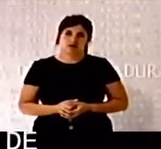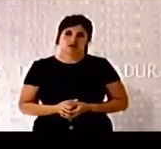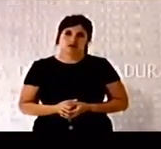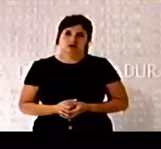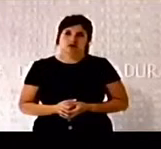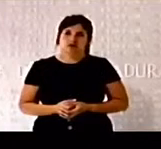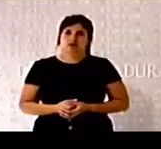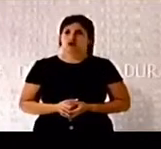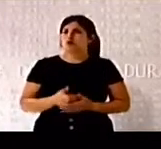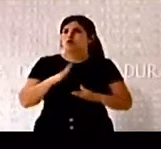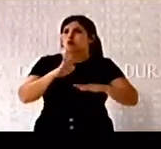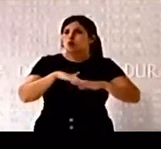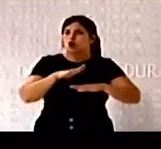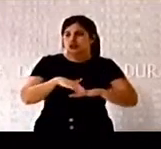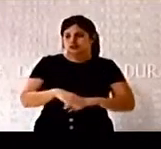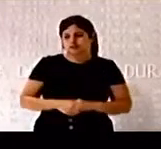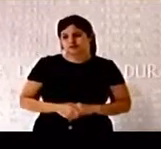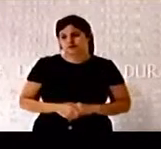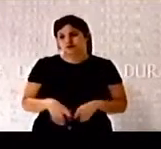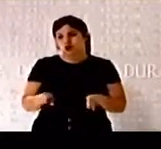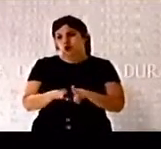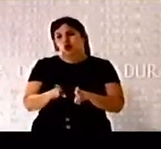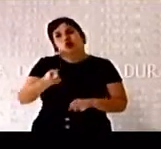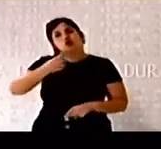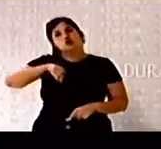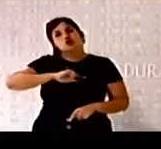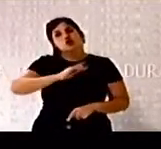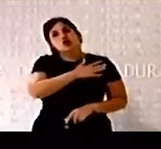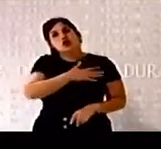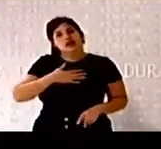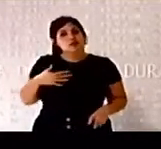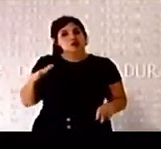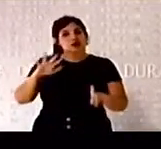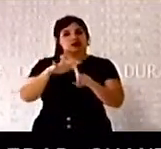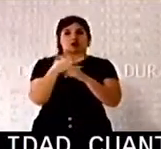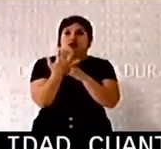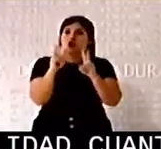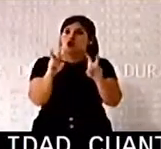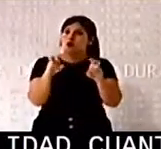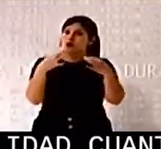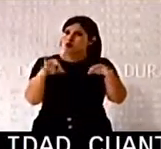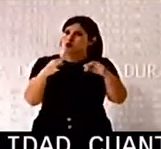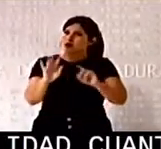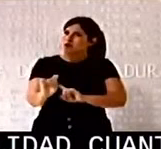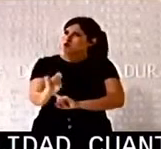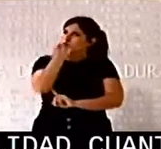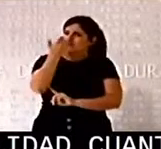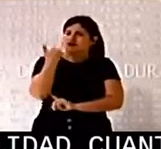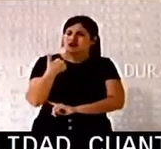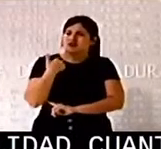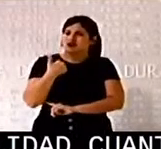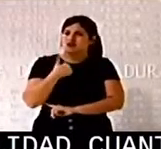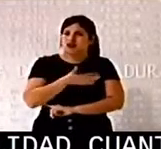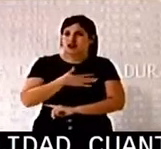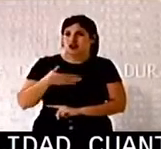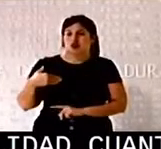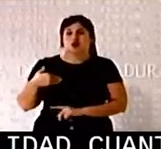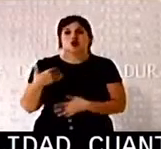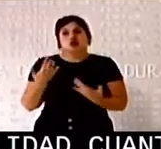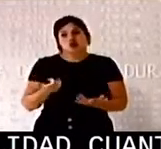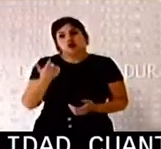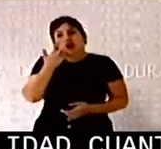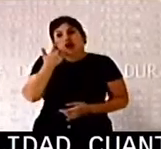¿Por qué? Pues porque queremos llegar a la nueva normalidad cuanto antes y que tengamos un